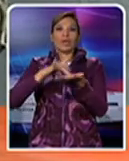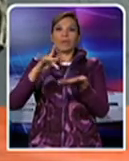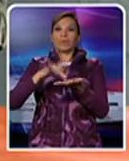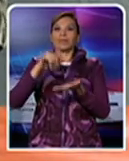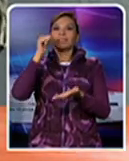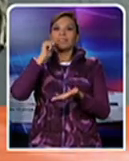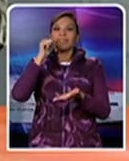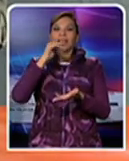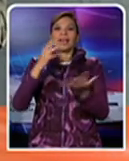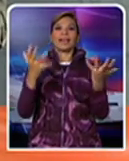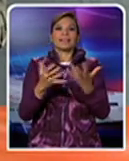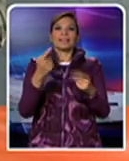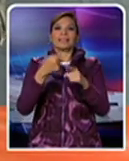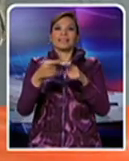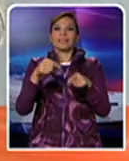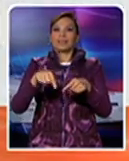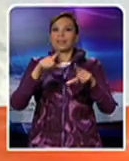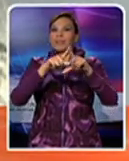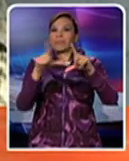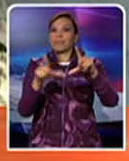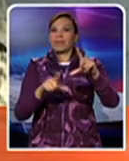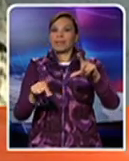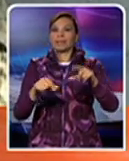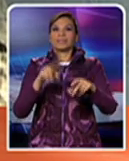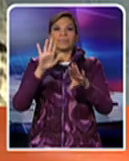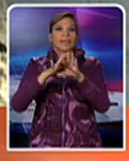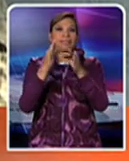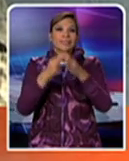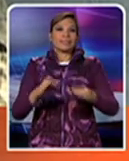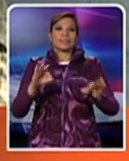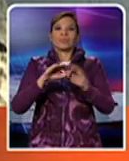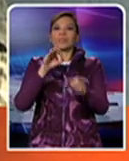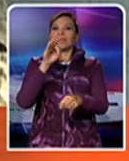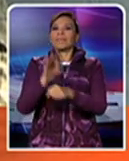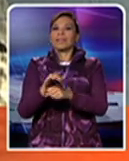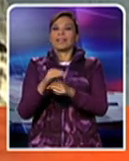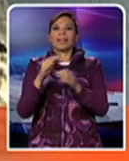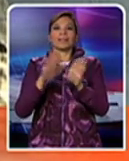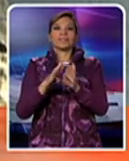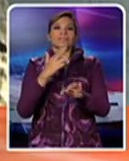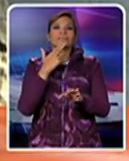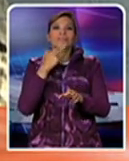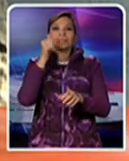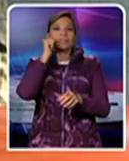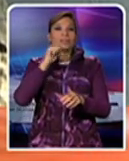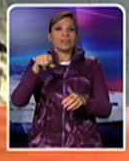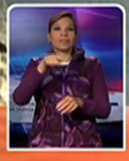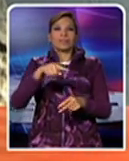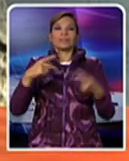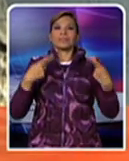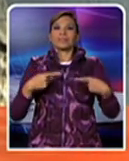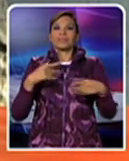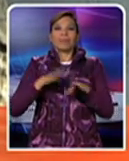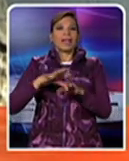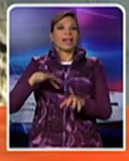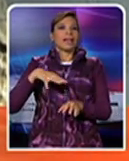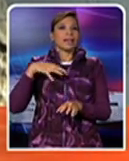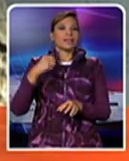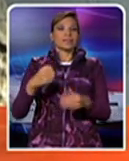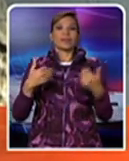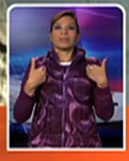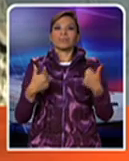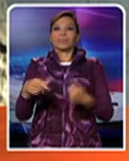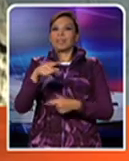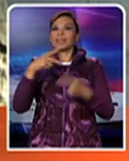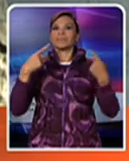nunca y construir a este país. Es fundamental que defendamos esto, es fundamental que nos esforcemos a convencer a